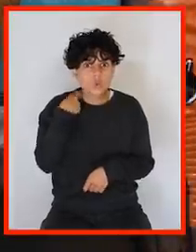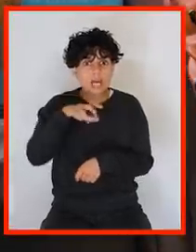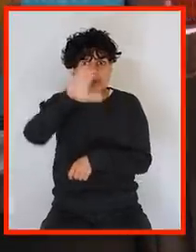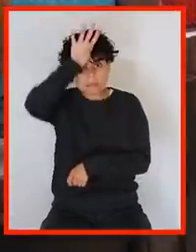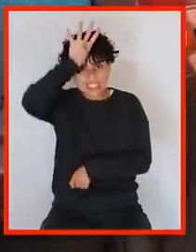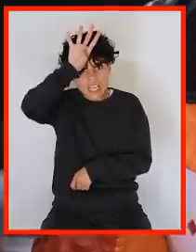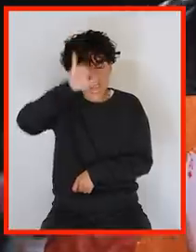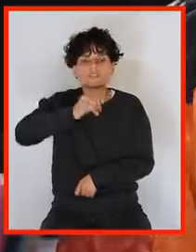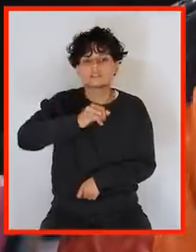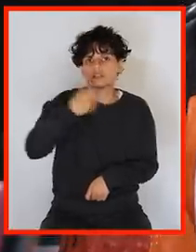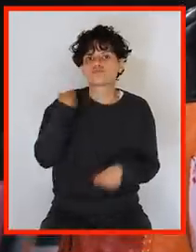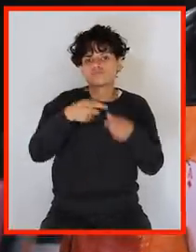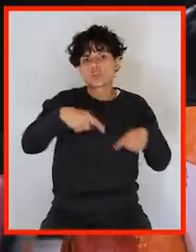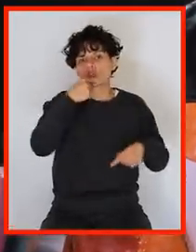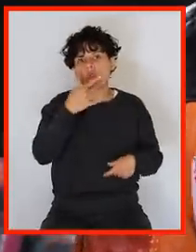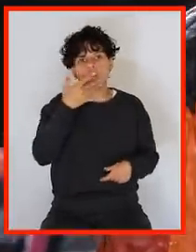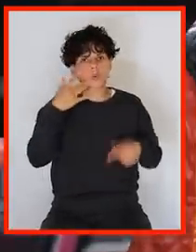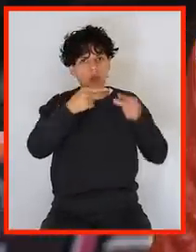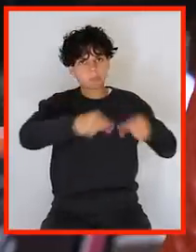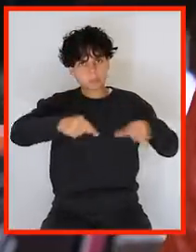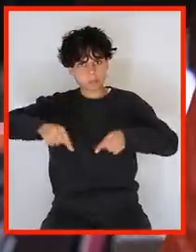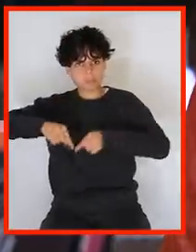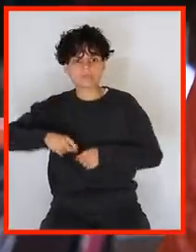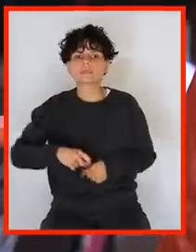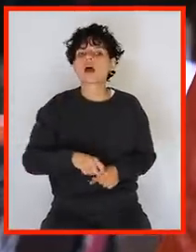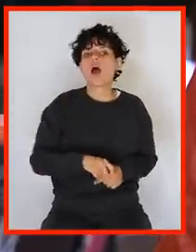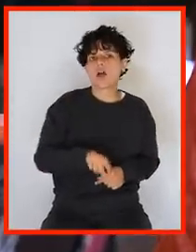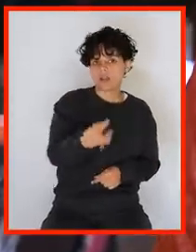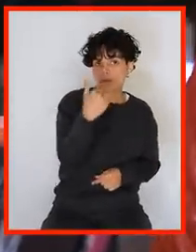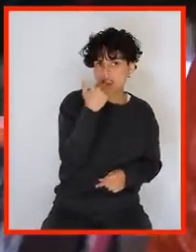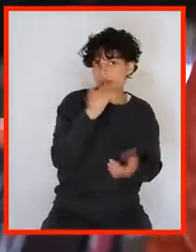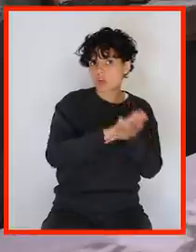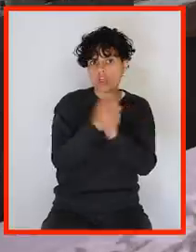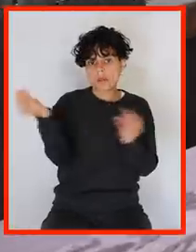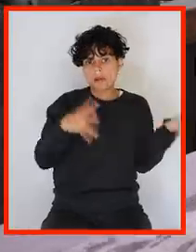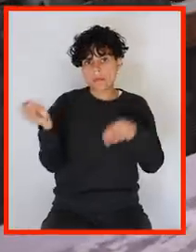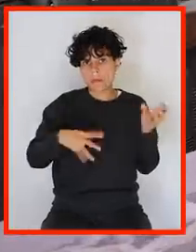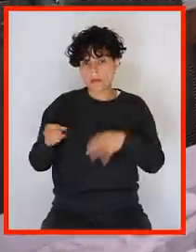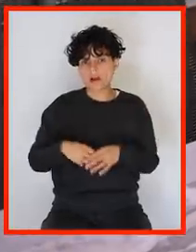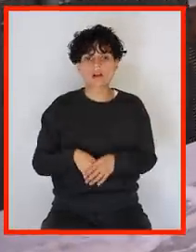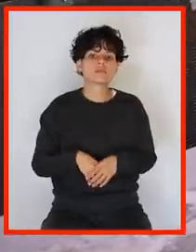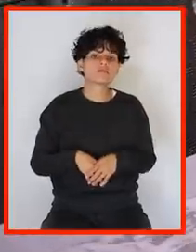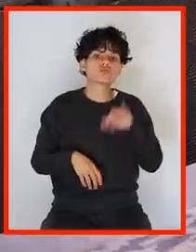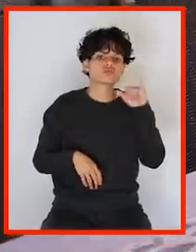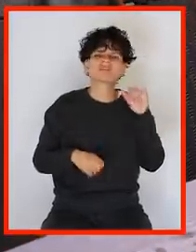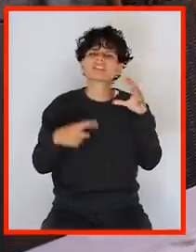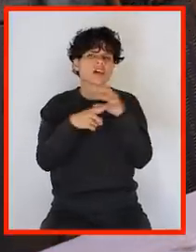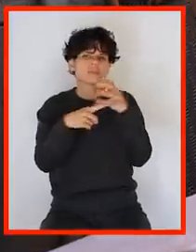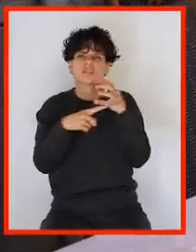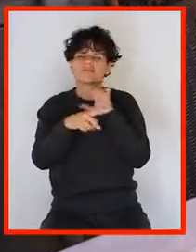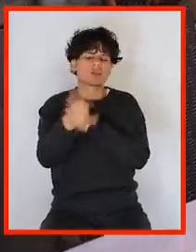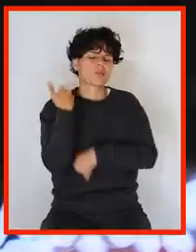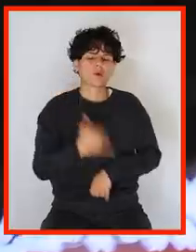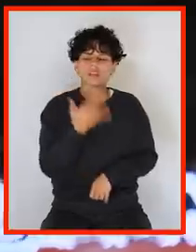Sáquenla. Ah, oye, no, pero te gusta la pizza con todo, ¿no? Con lo que haya, ¿no? Menos ¿sí? con champiñón, porque no